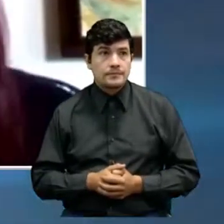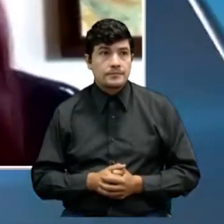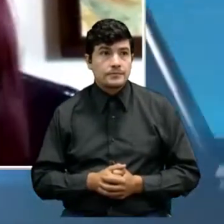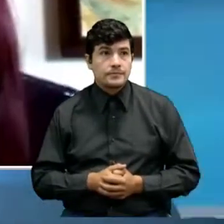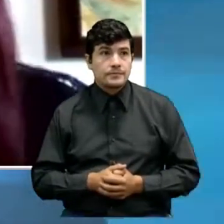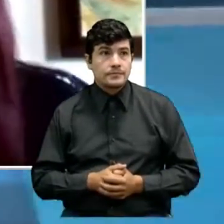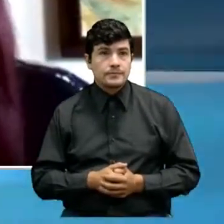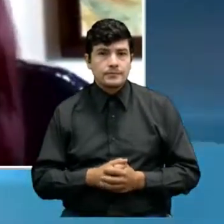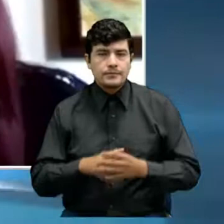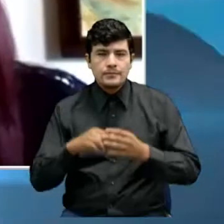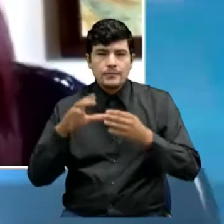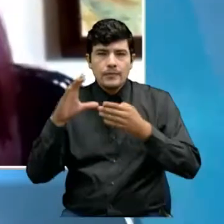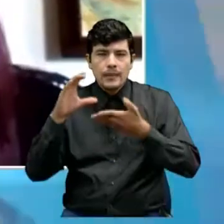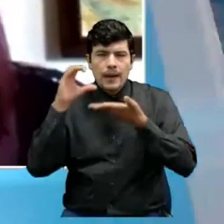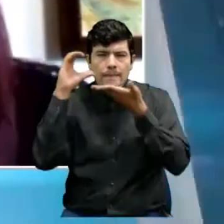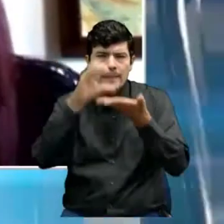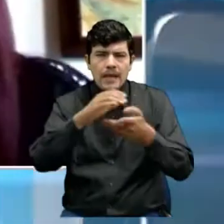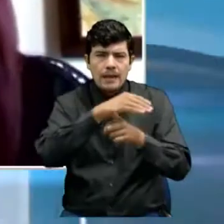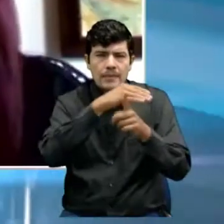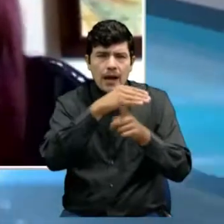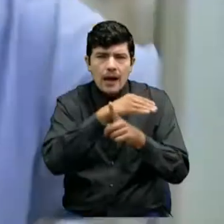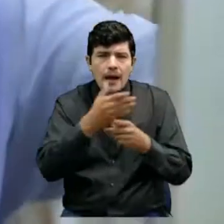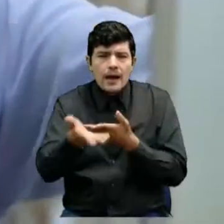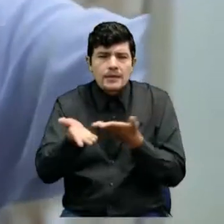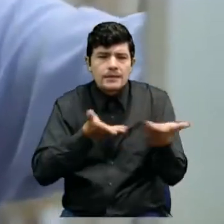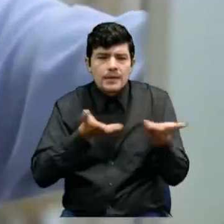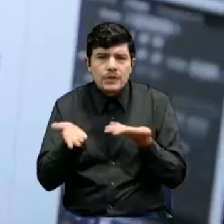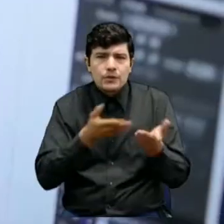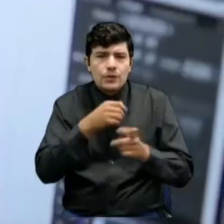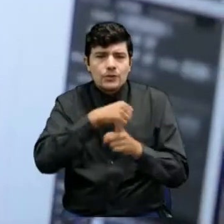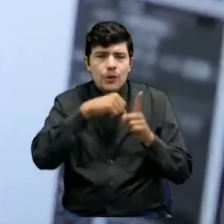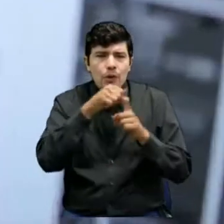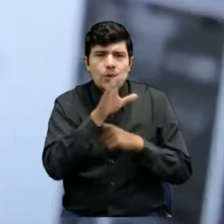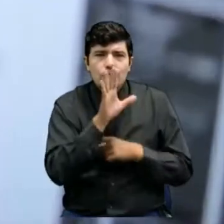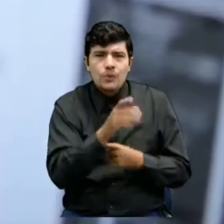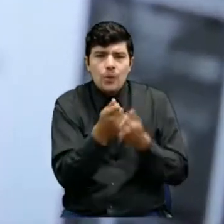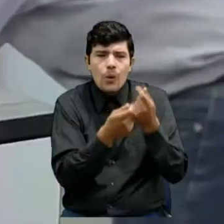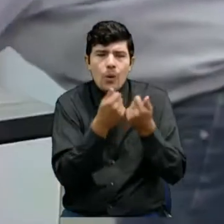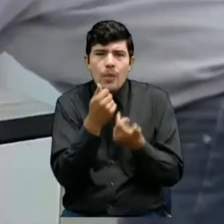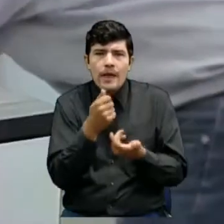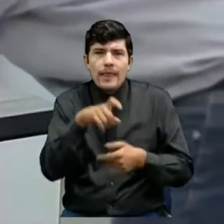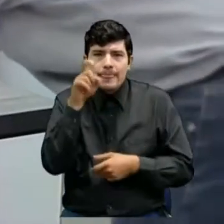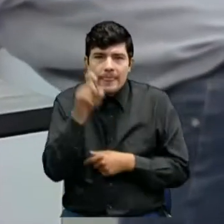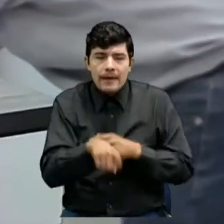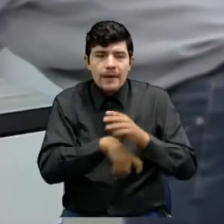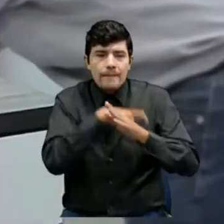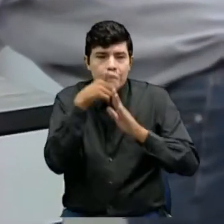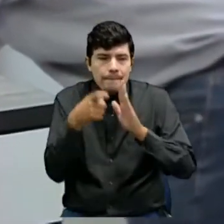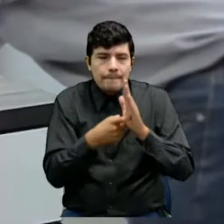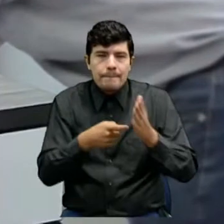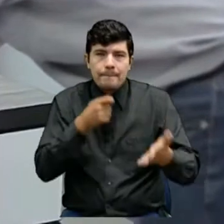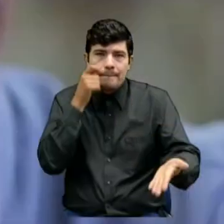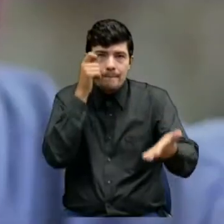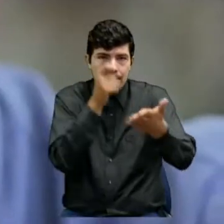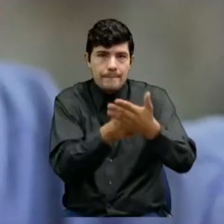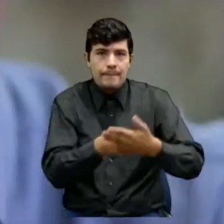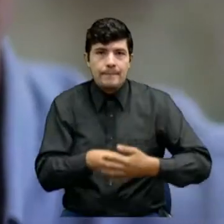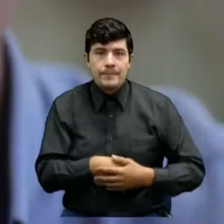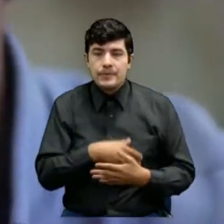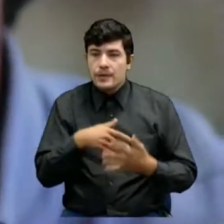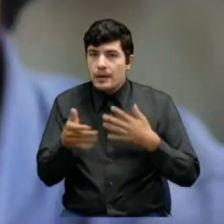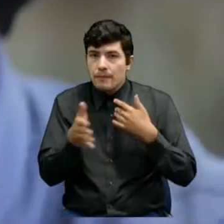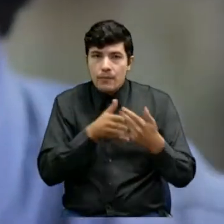la única prestación social que se debe pagar completa así se